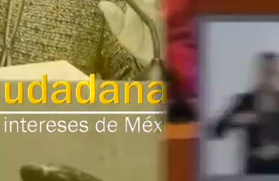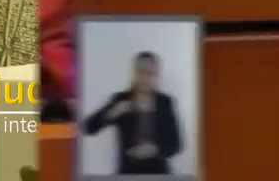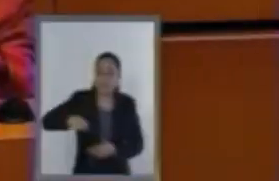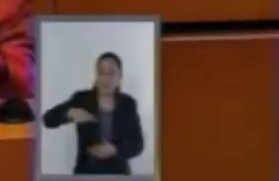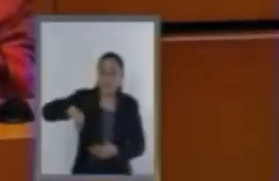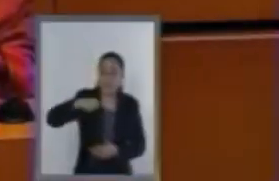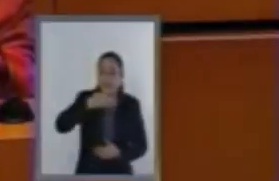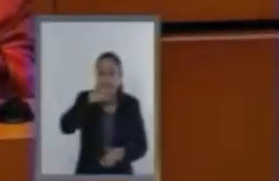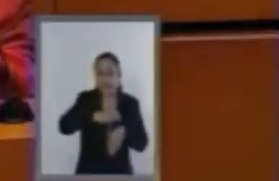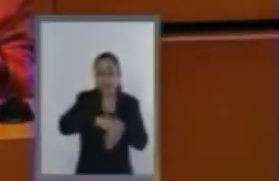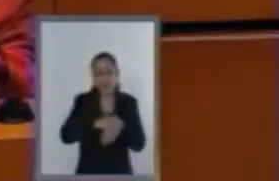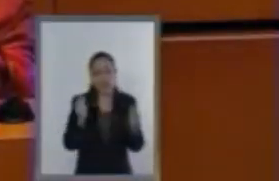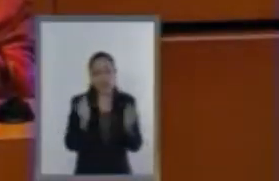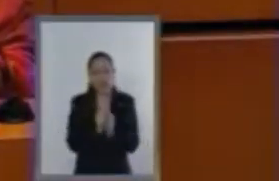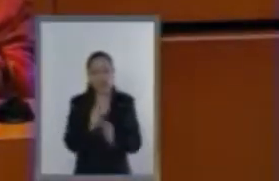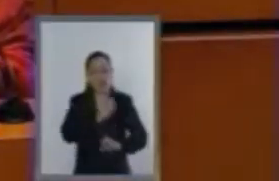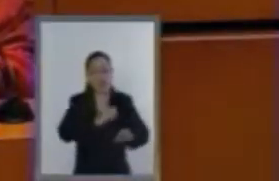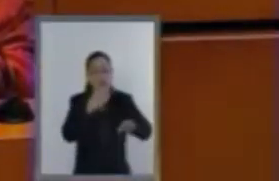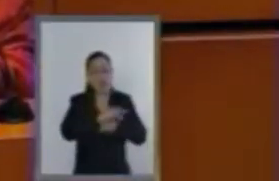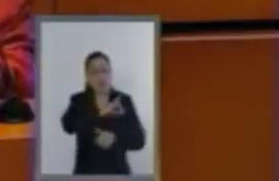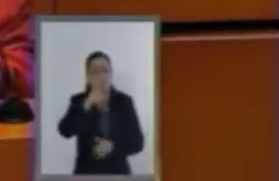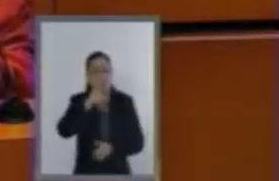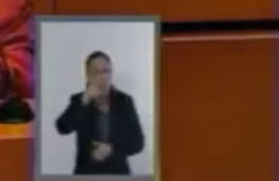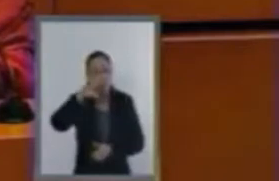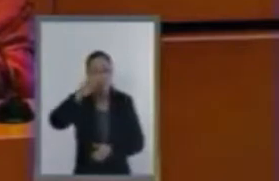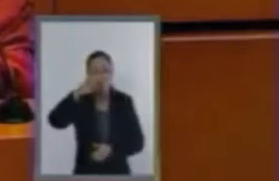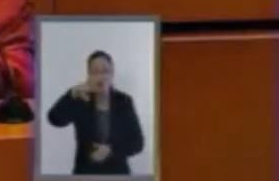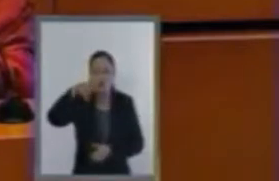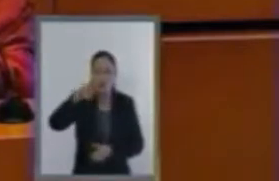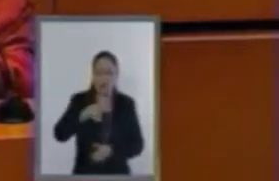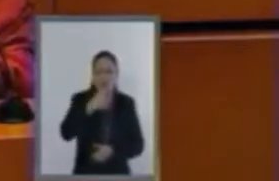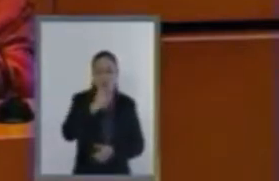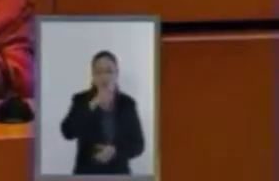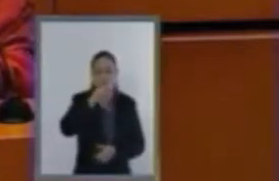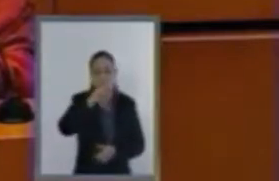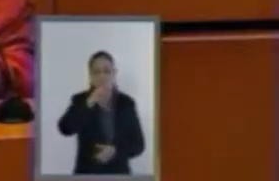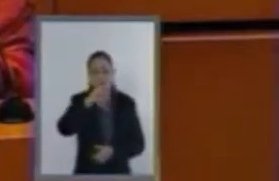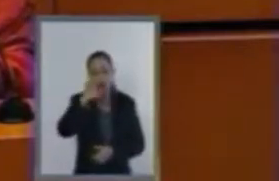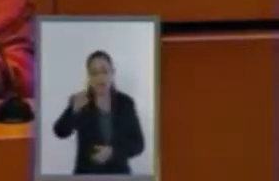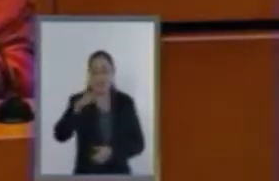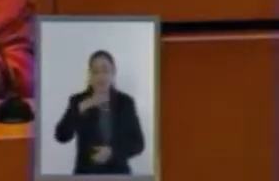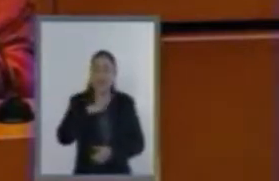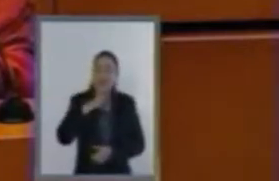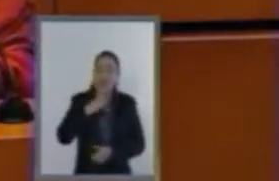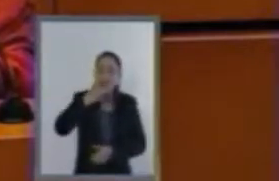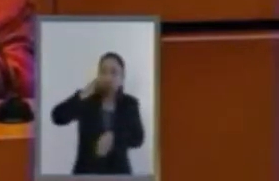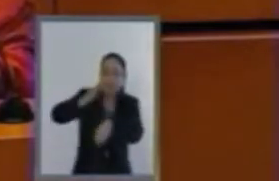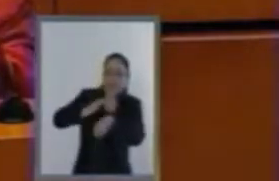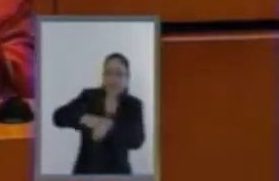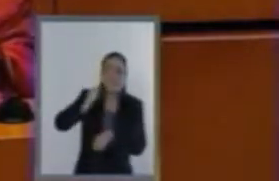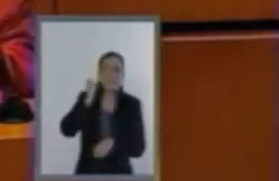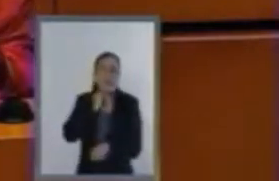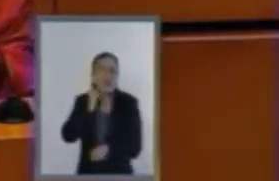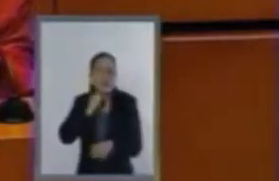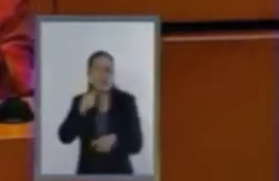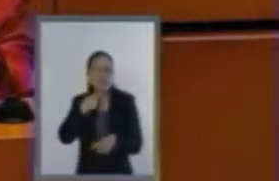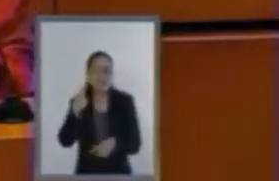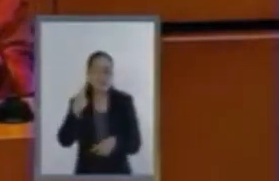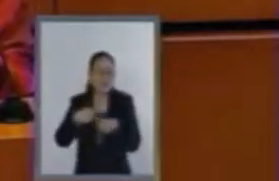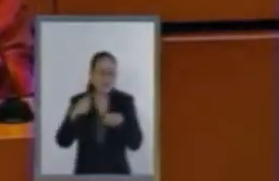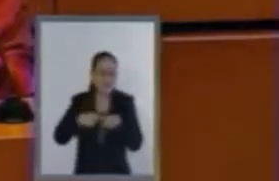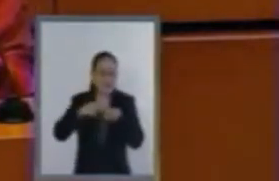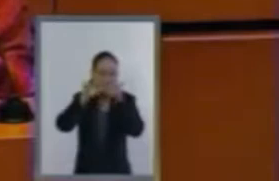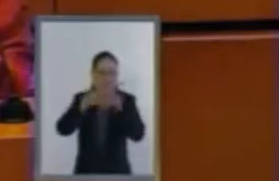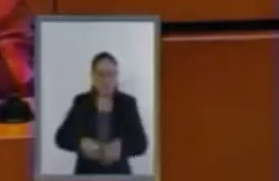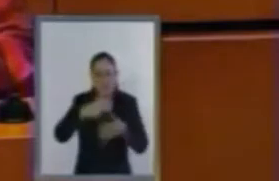por conducto del embajador Jerónimo Gutiérrez se han enviado cartas a senadores y congresistas en donde se expone el